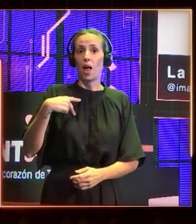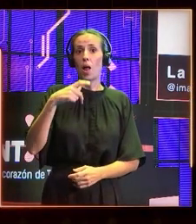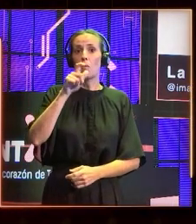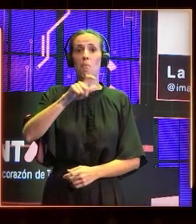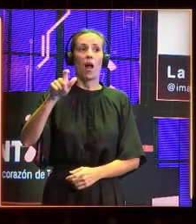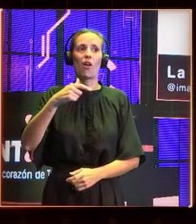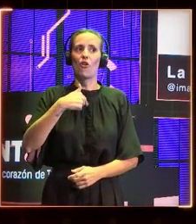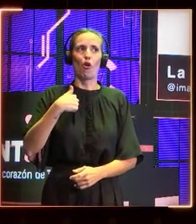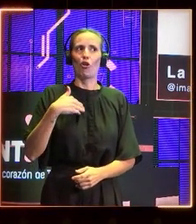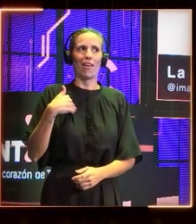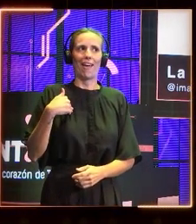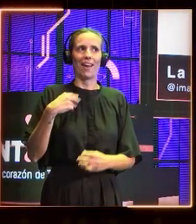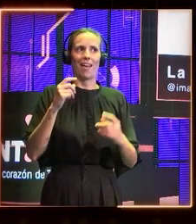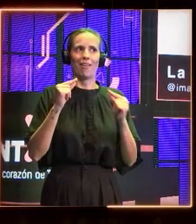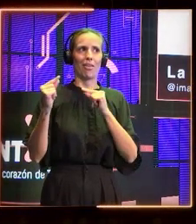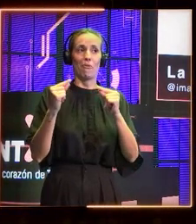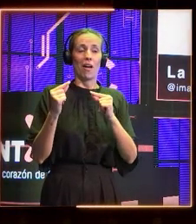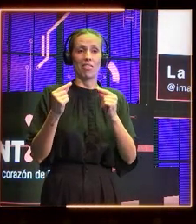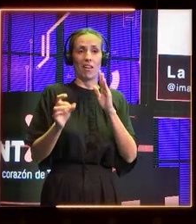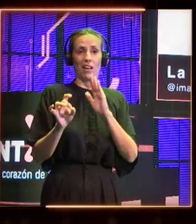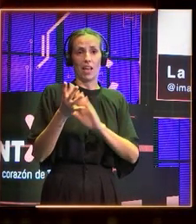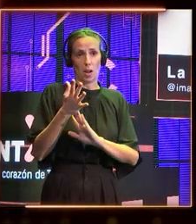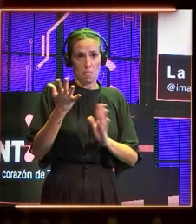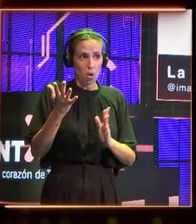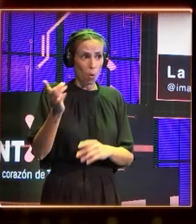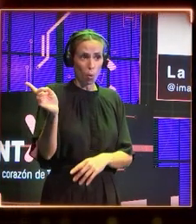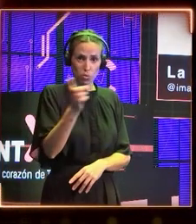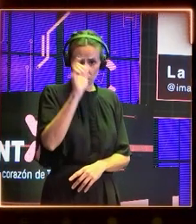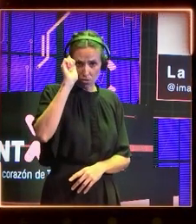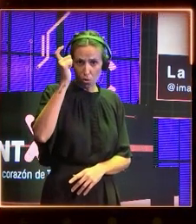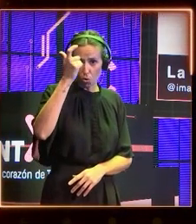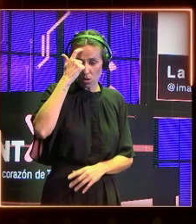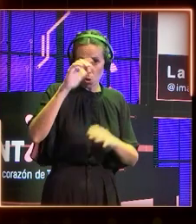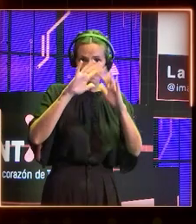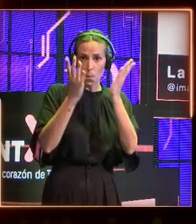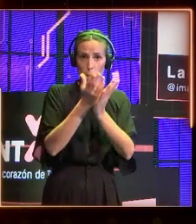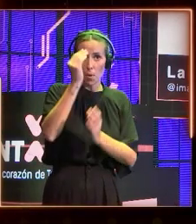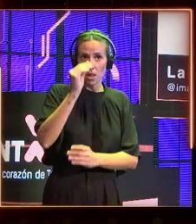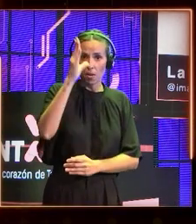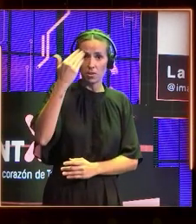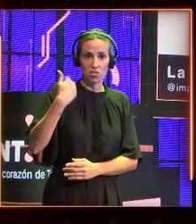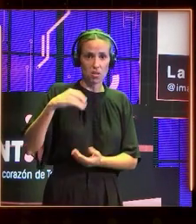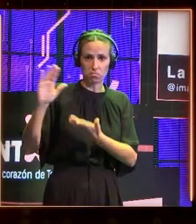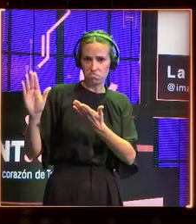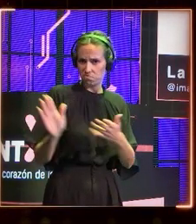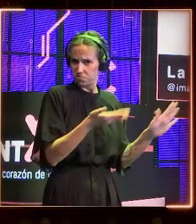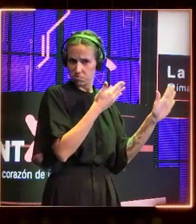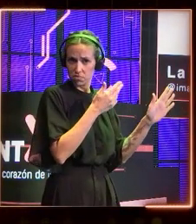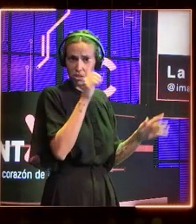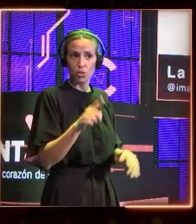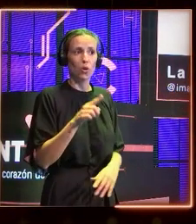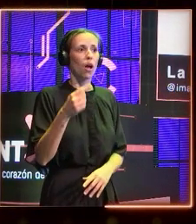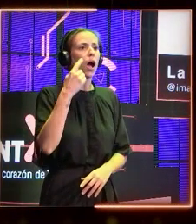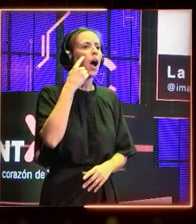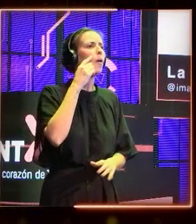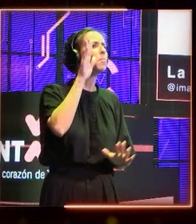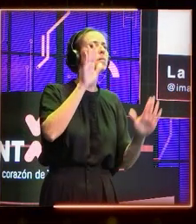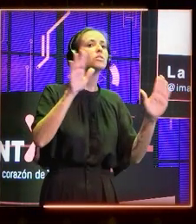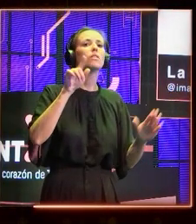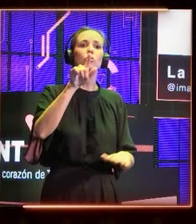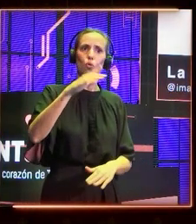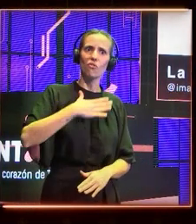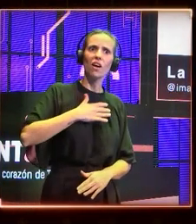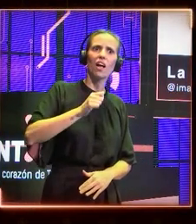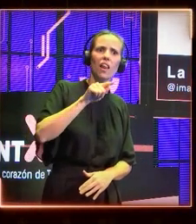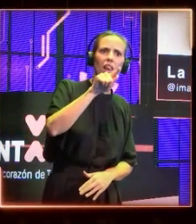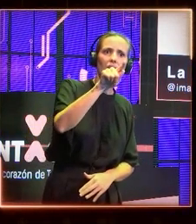quiere generar conflicto Pero bueno alguien piensa que el concepto metaverso ha muerto que está quemado muchos por ahí una persona muy bien atrevido